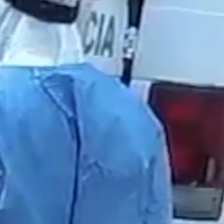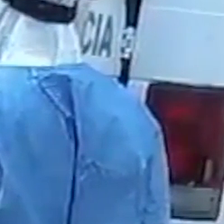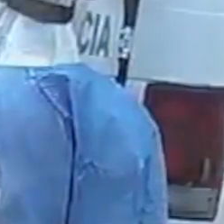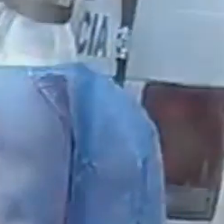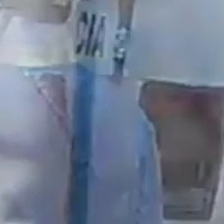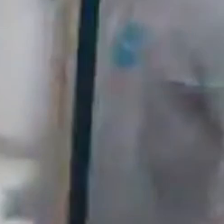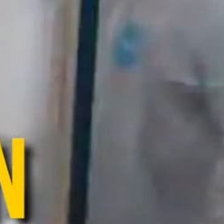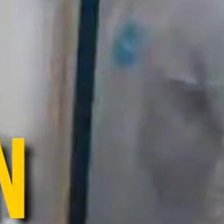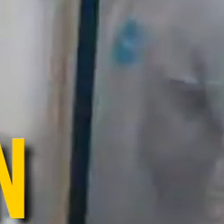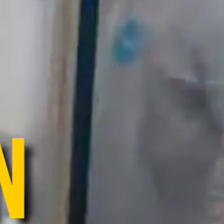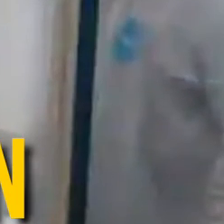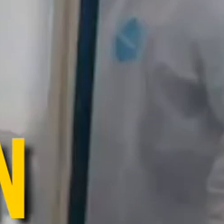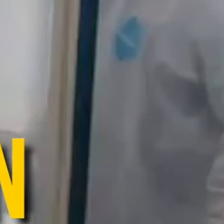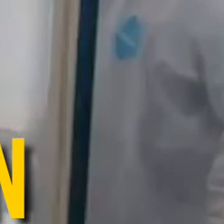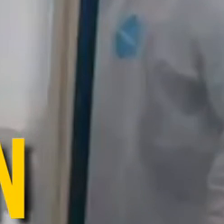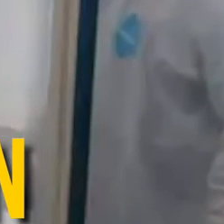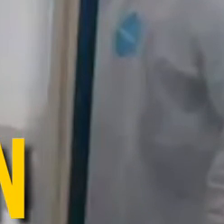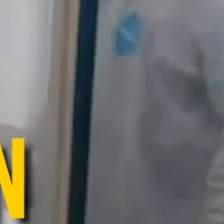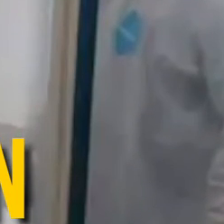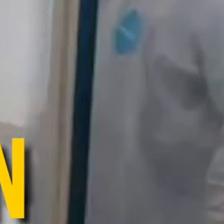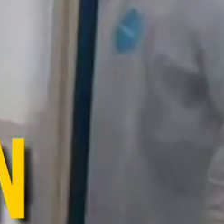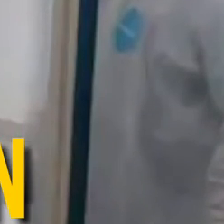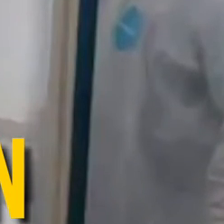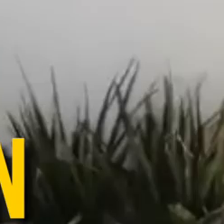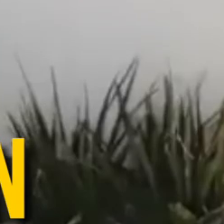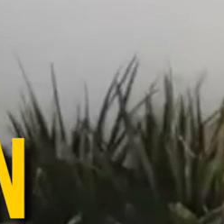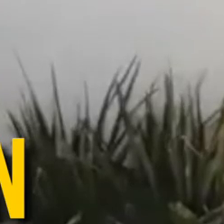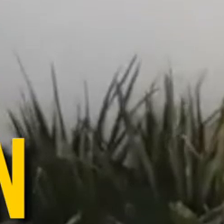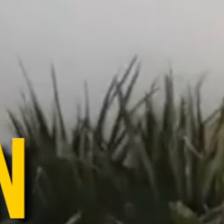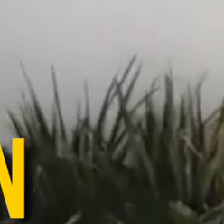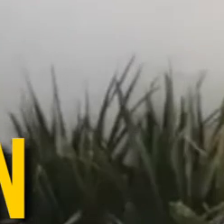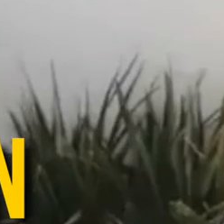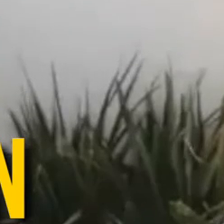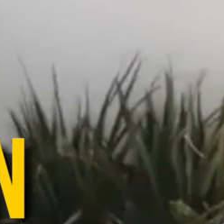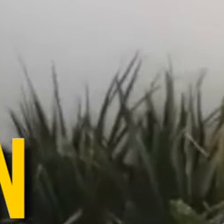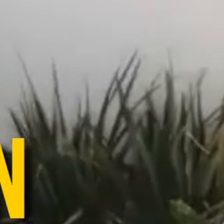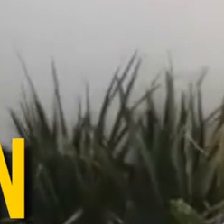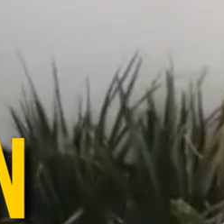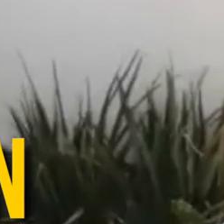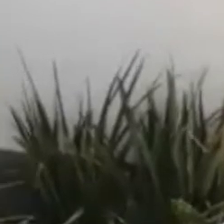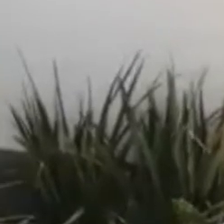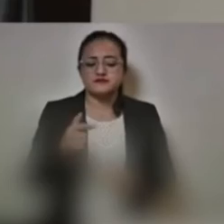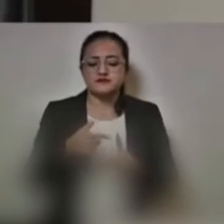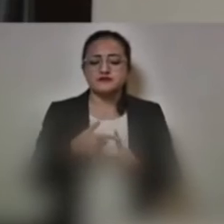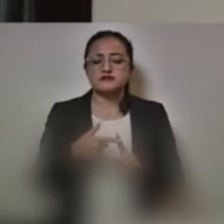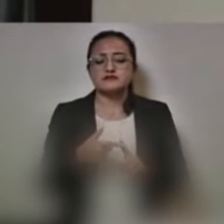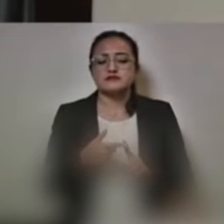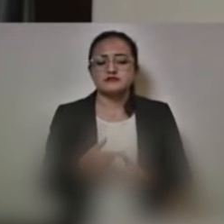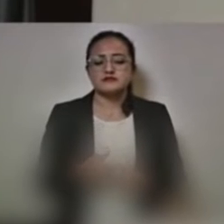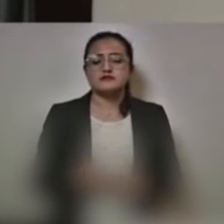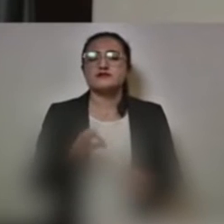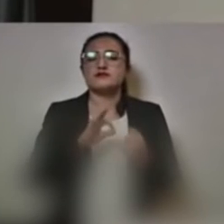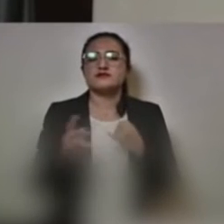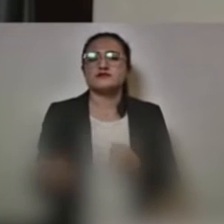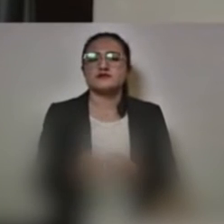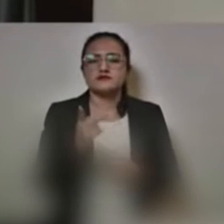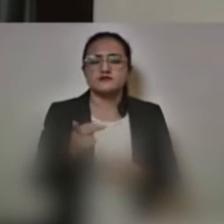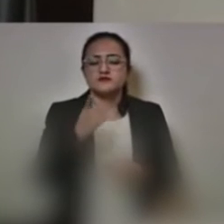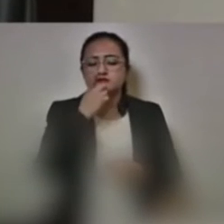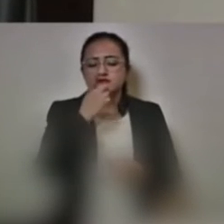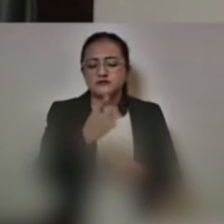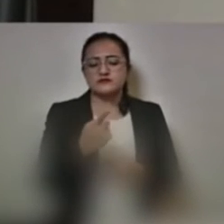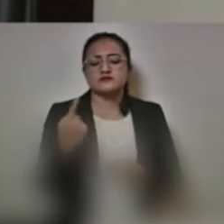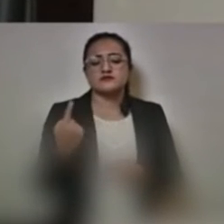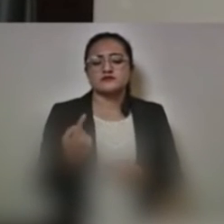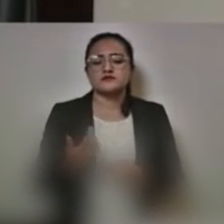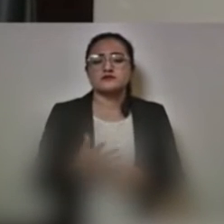están hospitalizados y de ellos 129 se encuentran en terapia intensiva con ventilación mecánica. Por su parte, el secretario de Gobernación